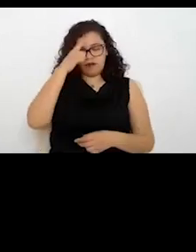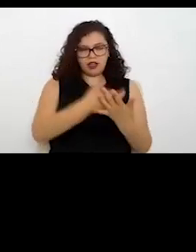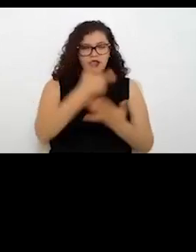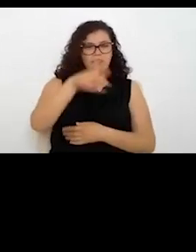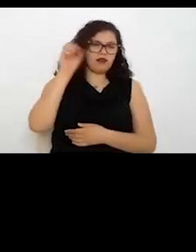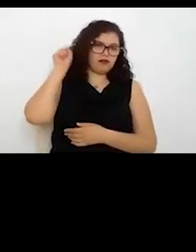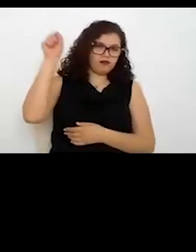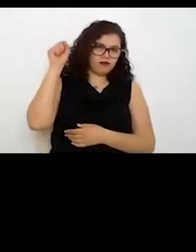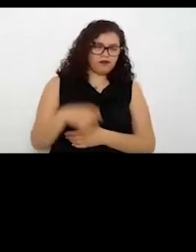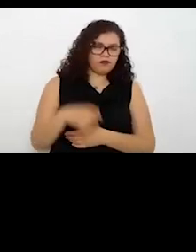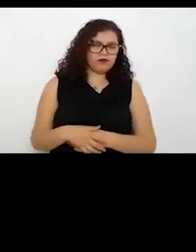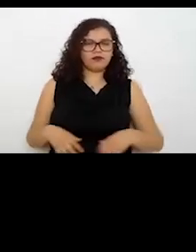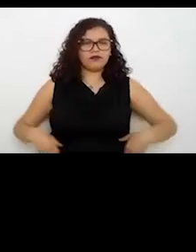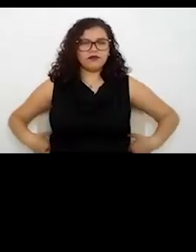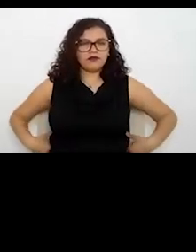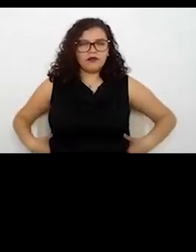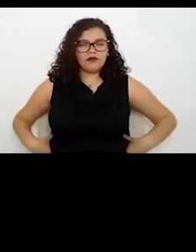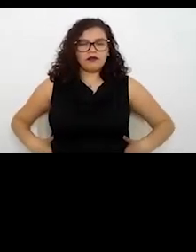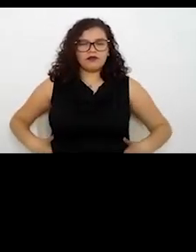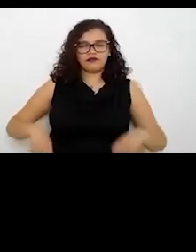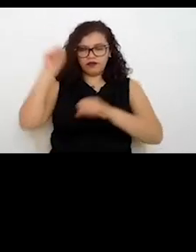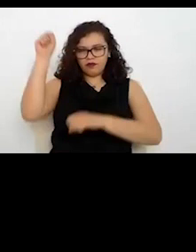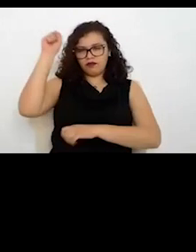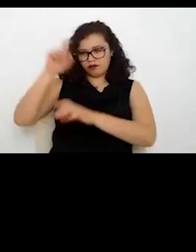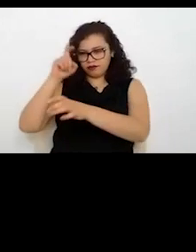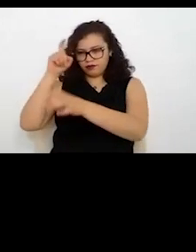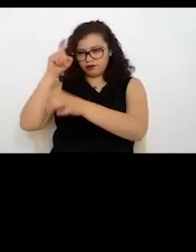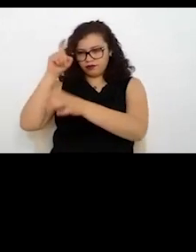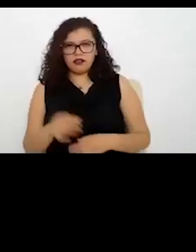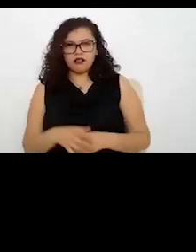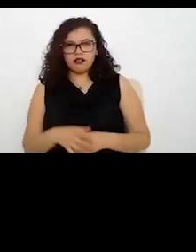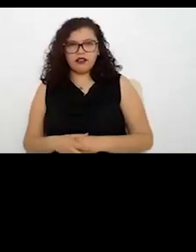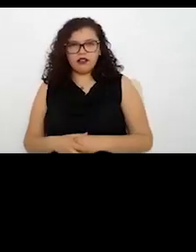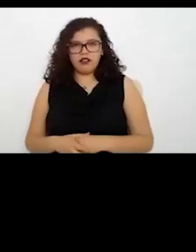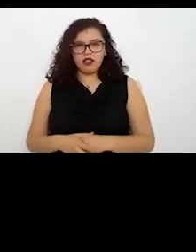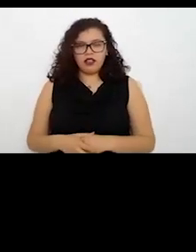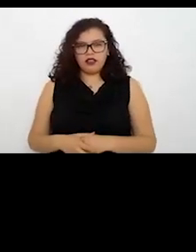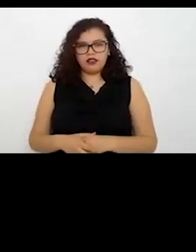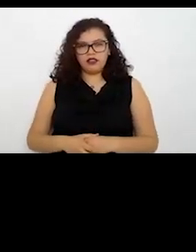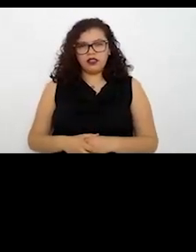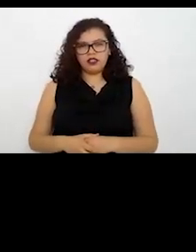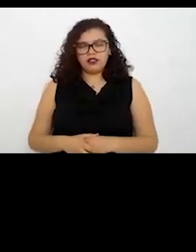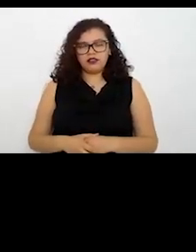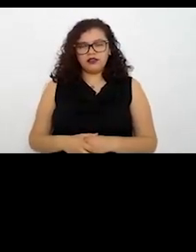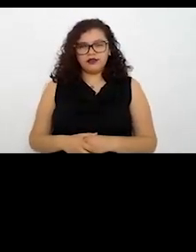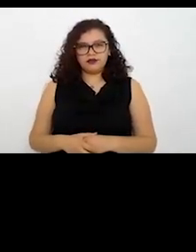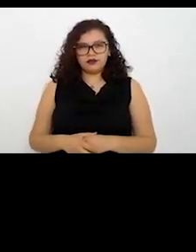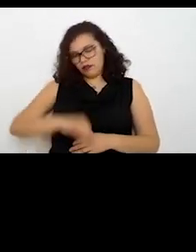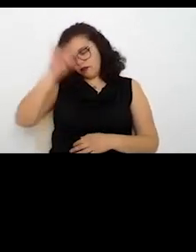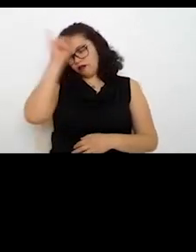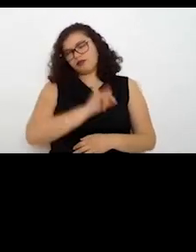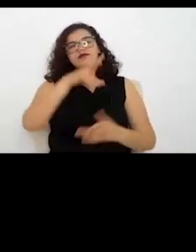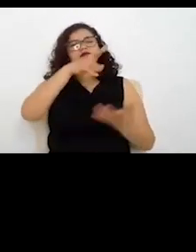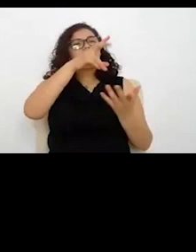estas deducciones. Si pertenece a un sindicato, pues ya sea que el patrón realice esta retención de